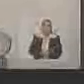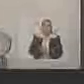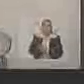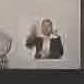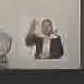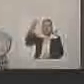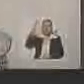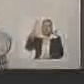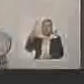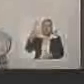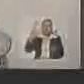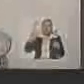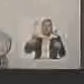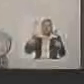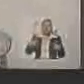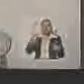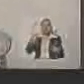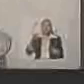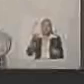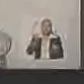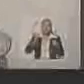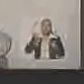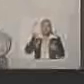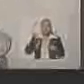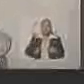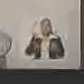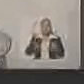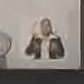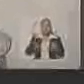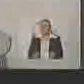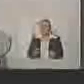el que solíamos ser más plenos y nos sentíamos más seguros.